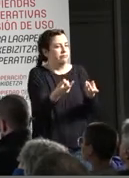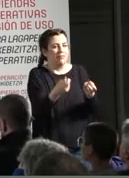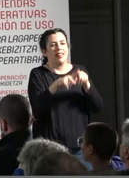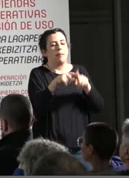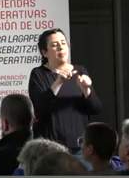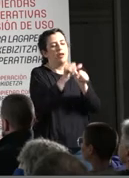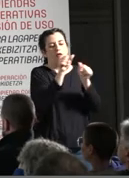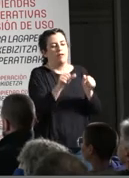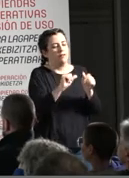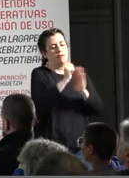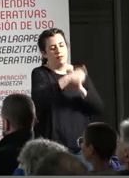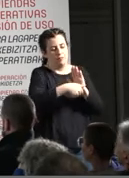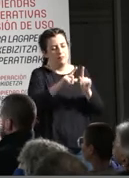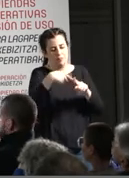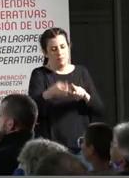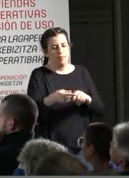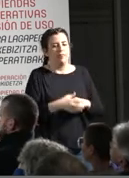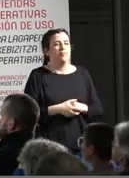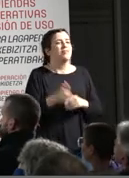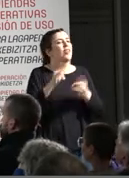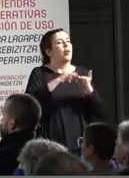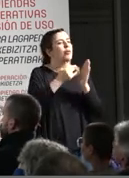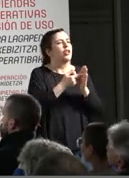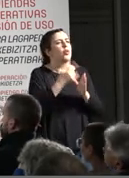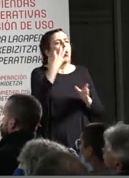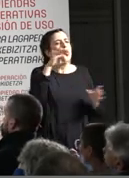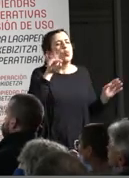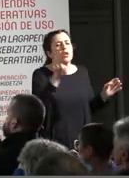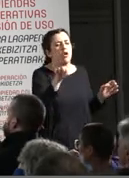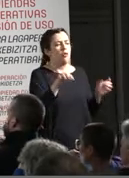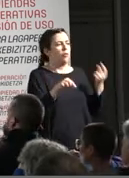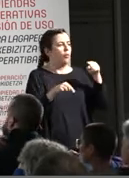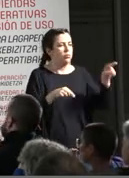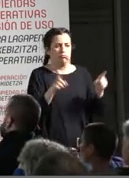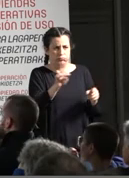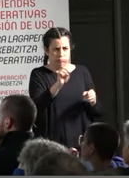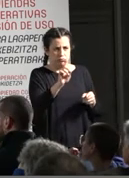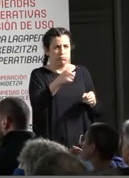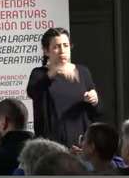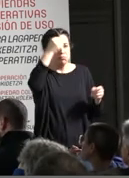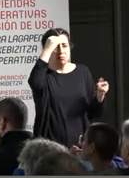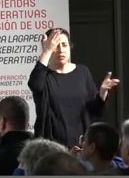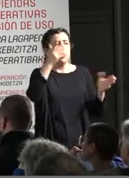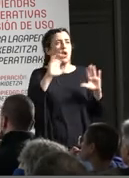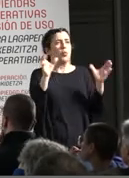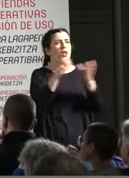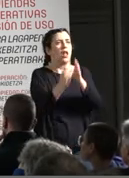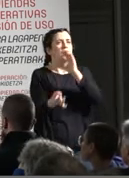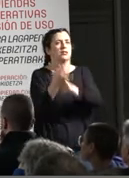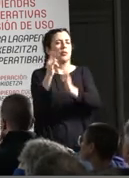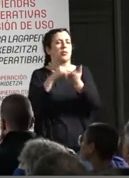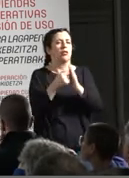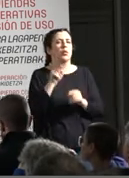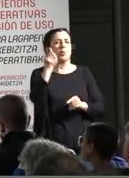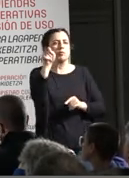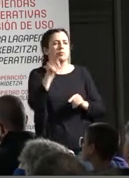veremos a continuación en la jornada. Y son proyectos que no son aislados. No son, podemos tener el imaginario de comunidades que se han generado, de proyectos que han generado a